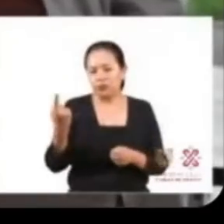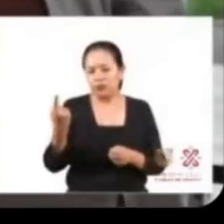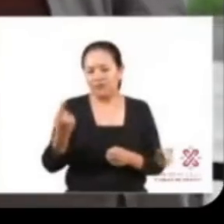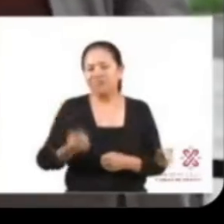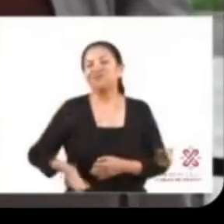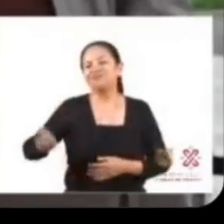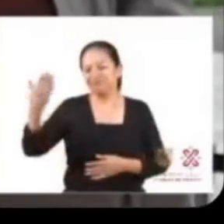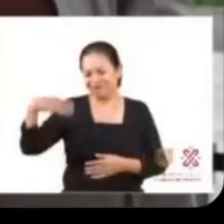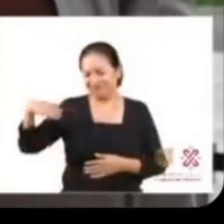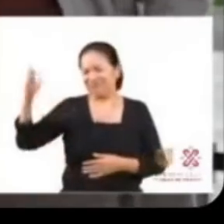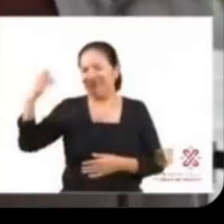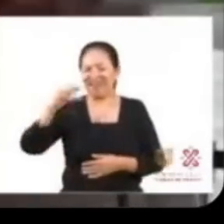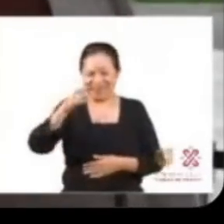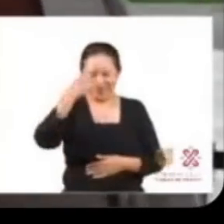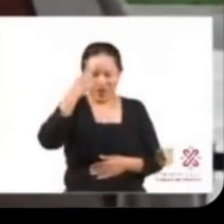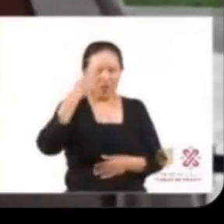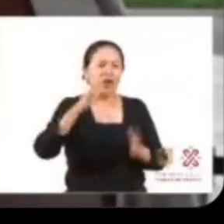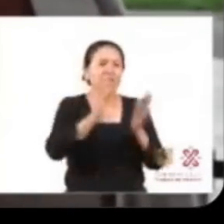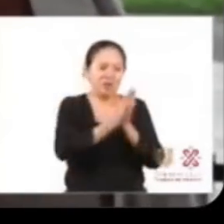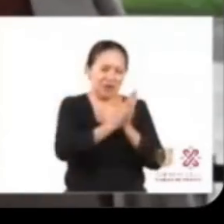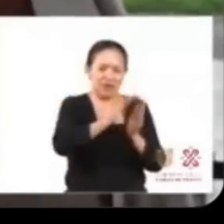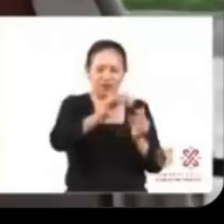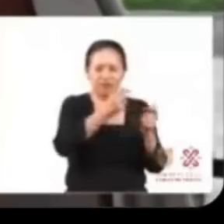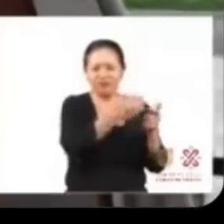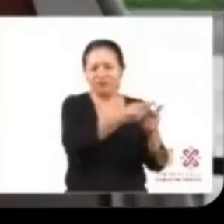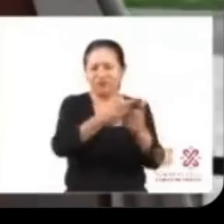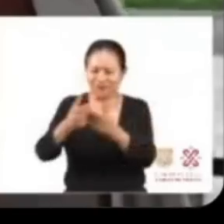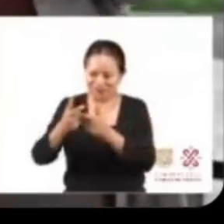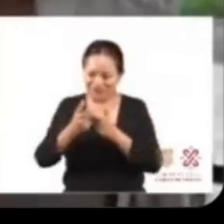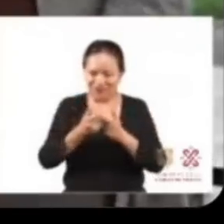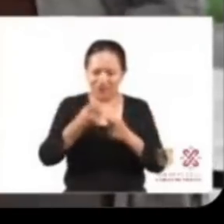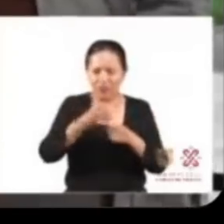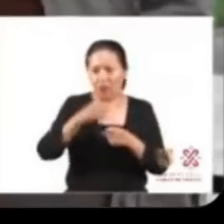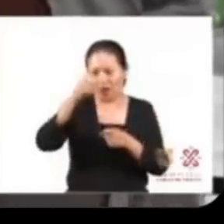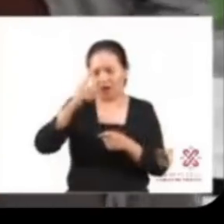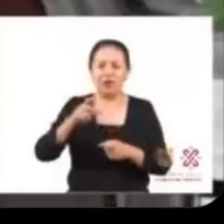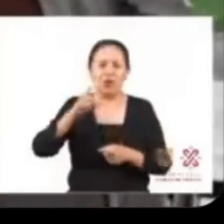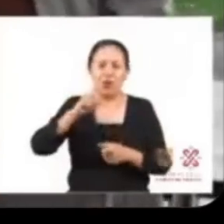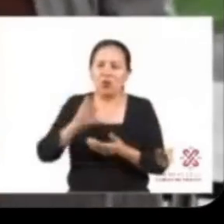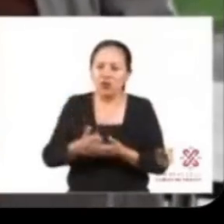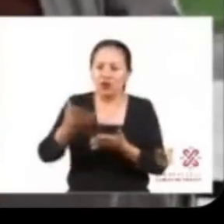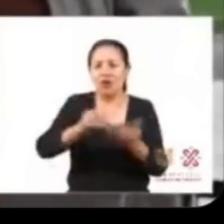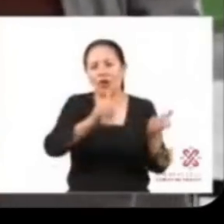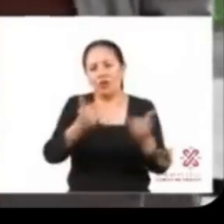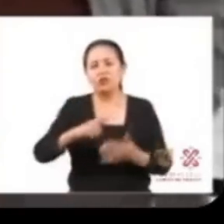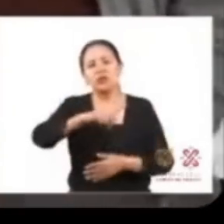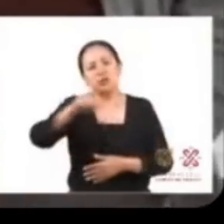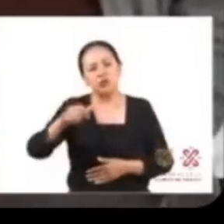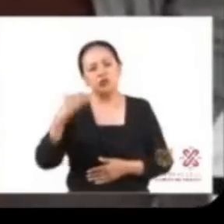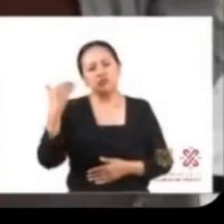la colecta para Turquía. Entonces es de llamar la atención que ahora resulta que meses